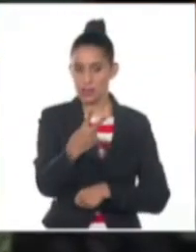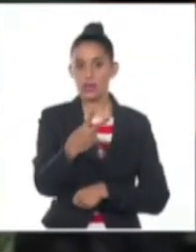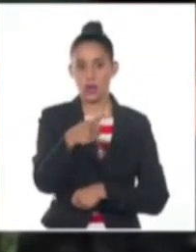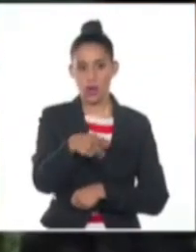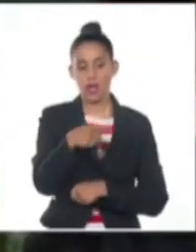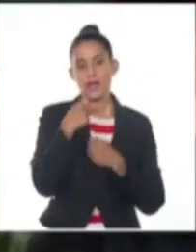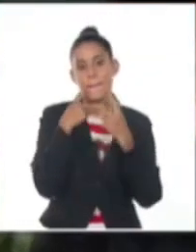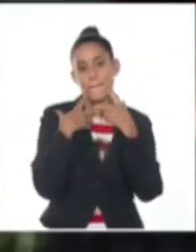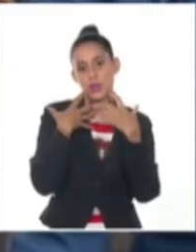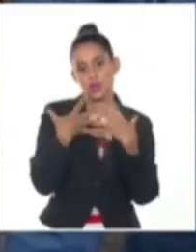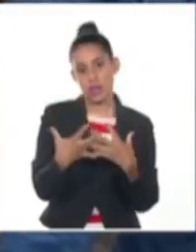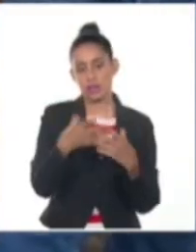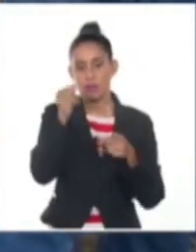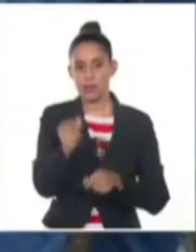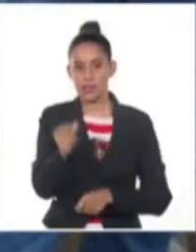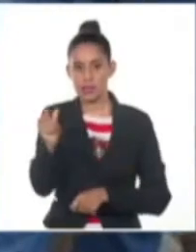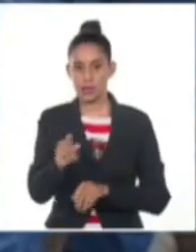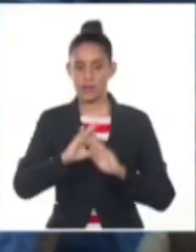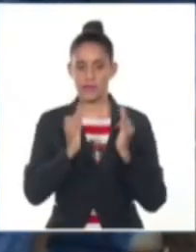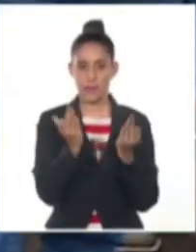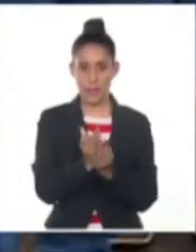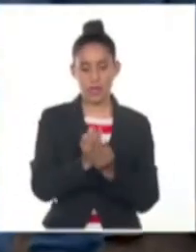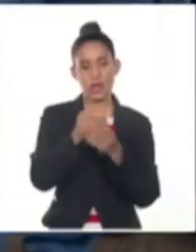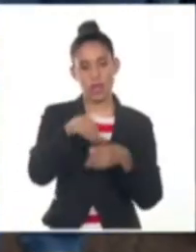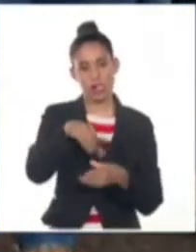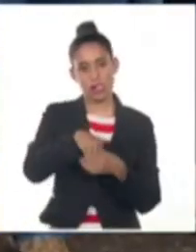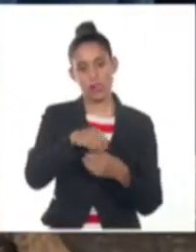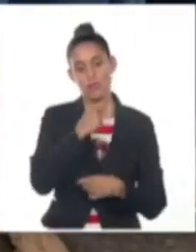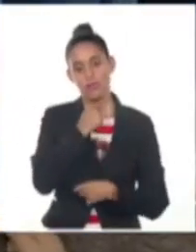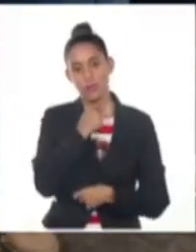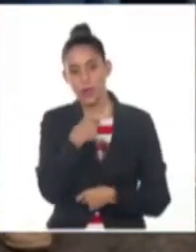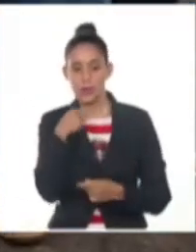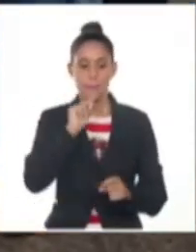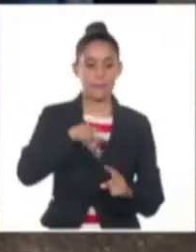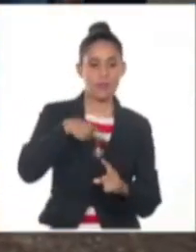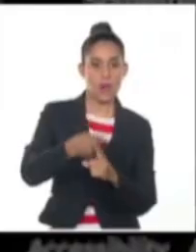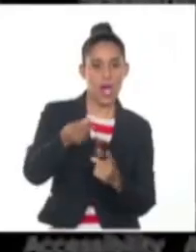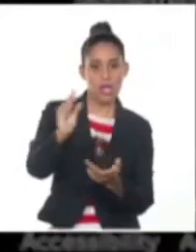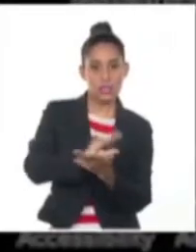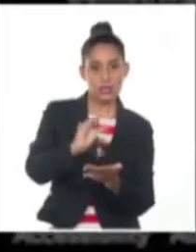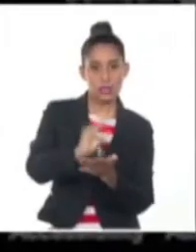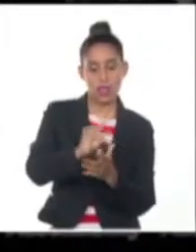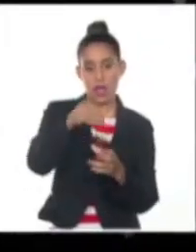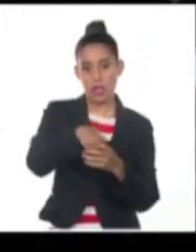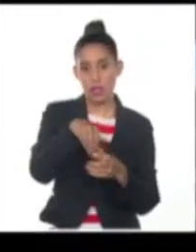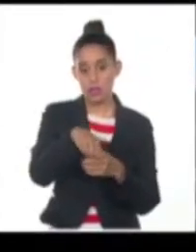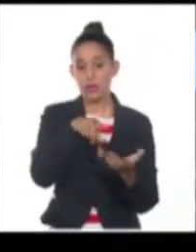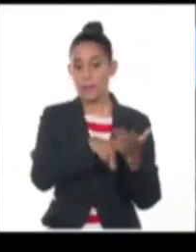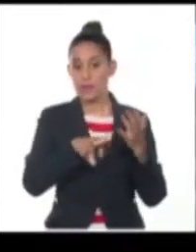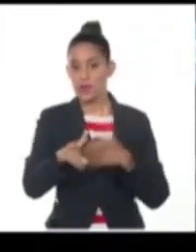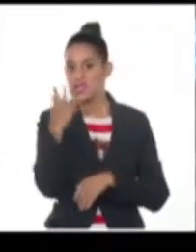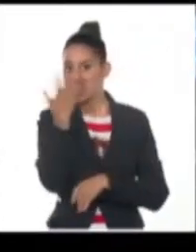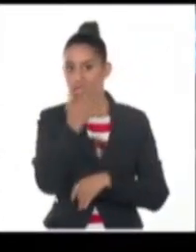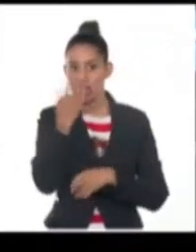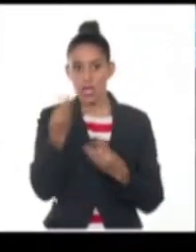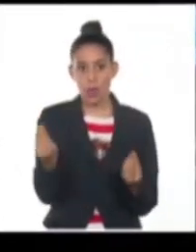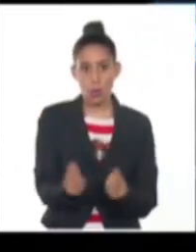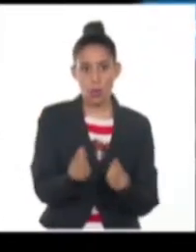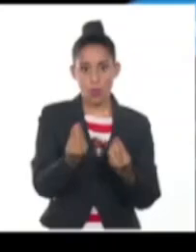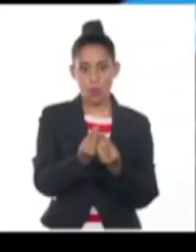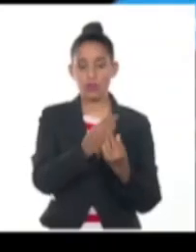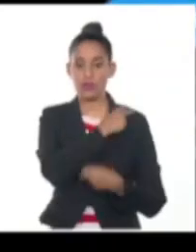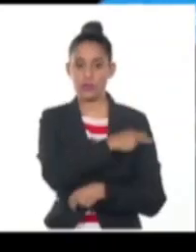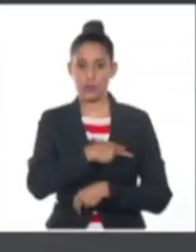vulnerables y personas asistenciadas. Le acompañan el primer secretario del partido en la provincia, Mario Sabines Lorenzo,